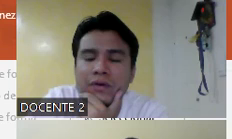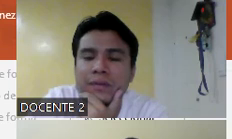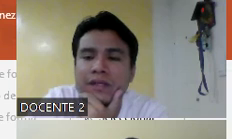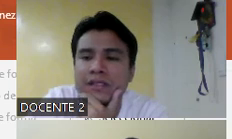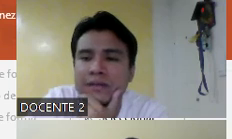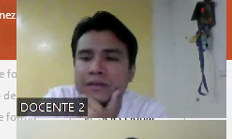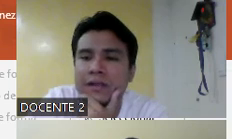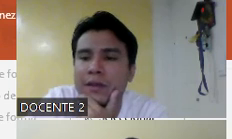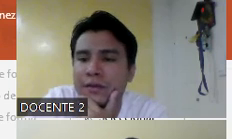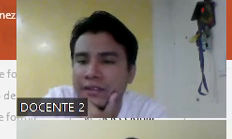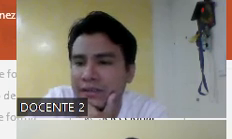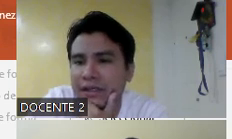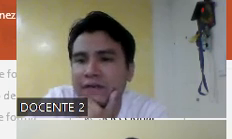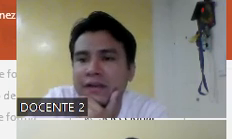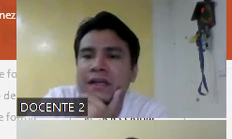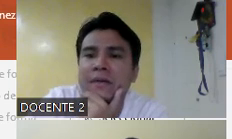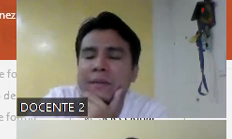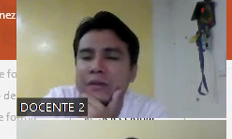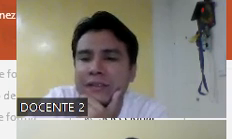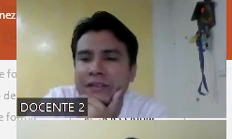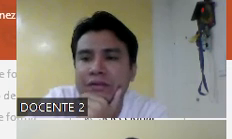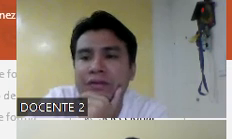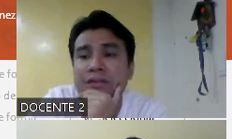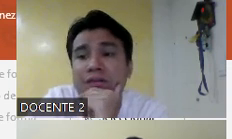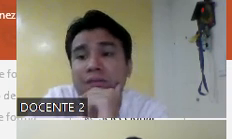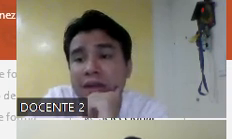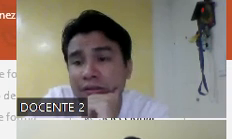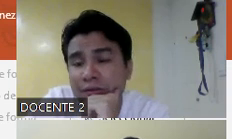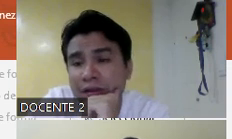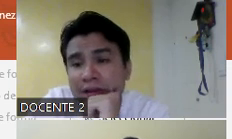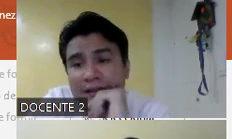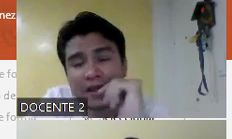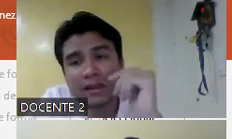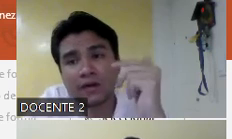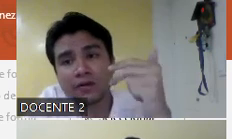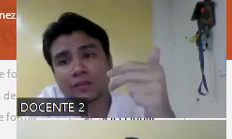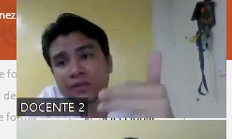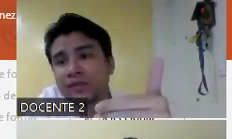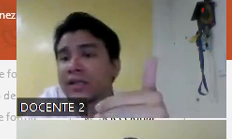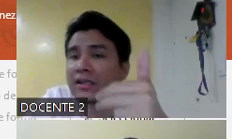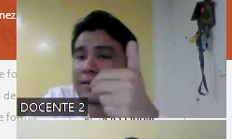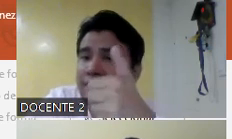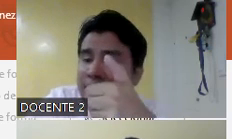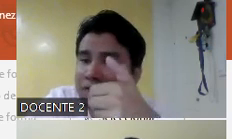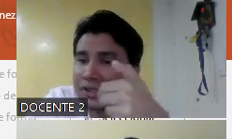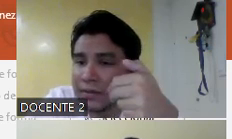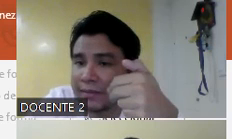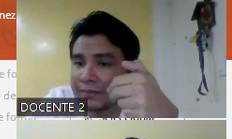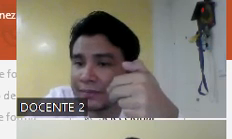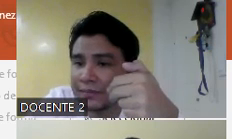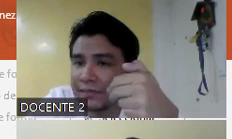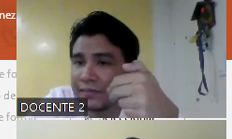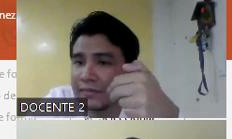Luis me diga, ese vaso está medio vacío y Jennifer diga, medio vacío. Yo ya estoy viendo de que tengo dos personas negativas y una